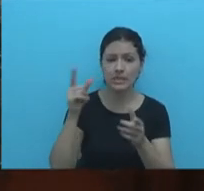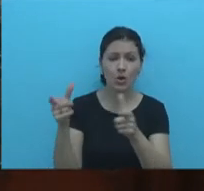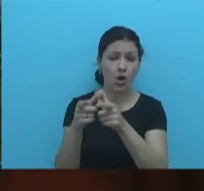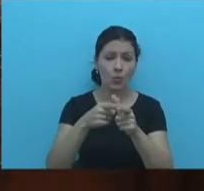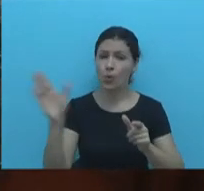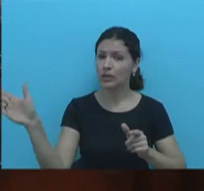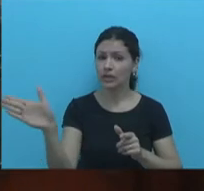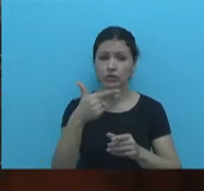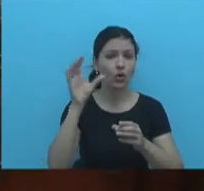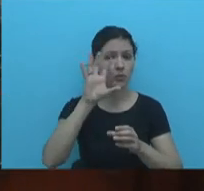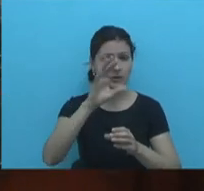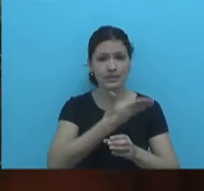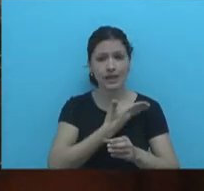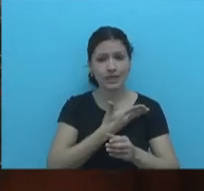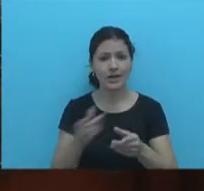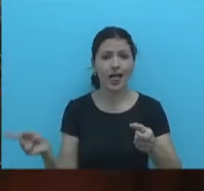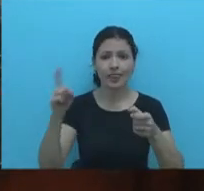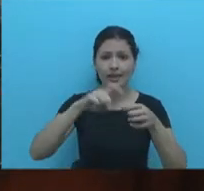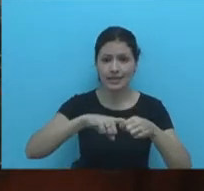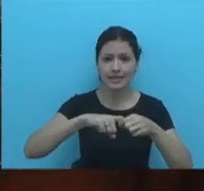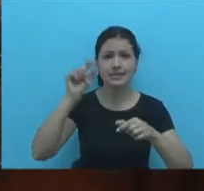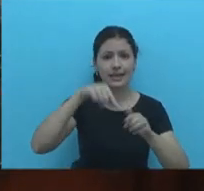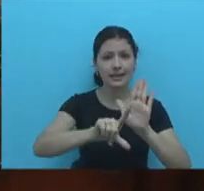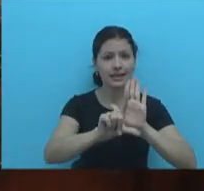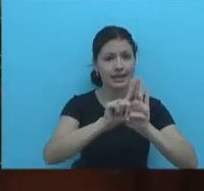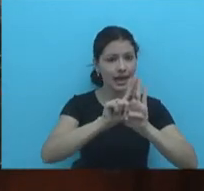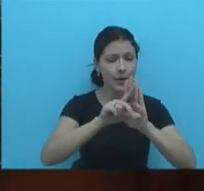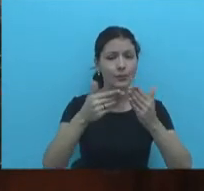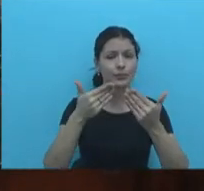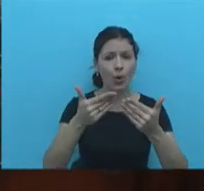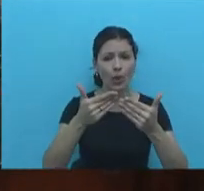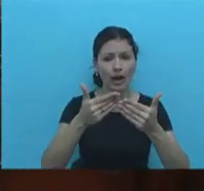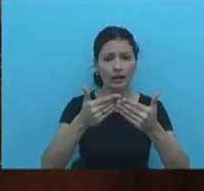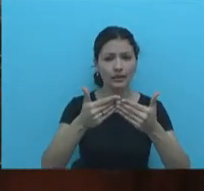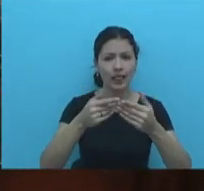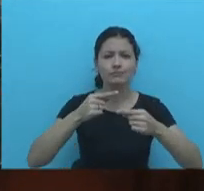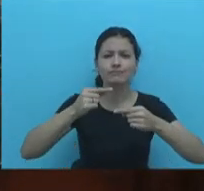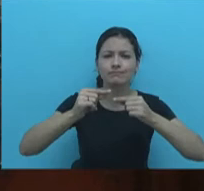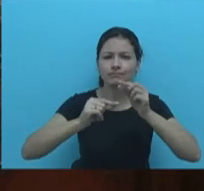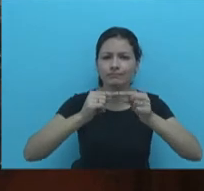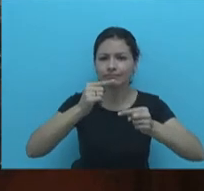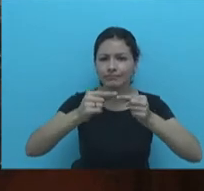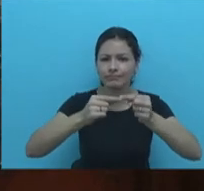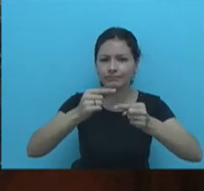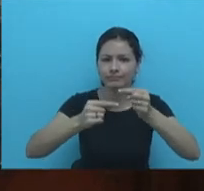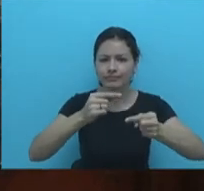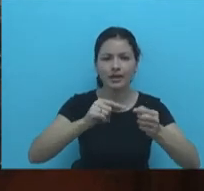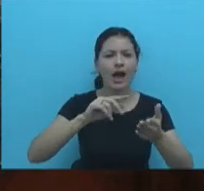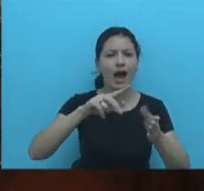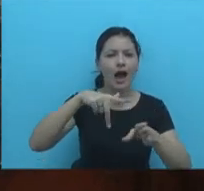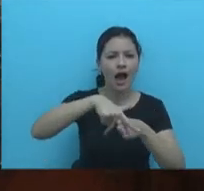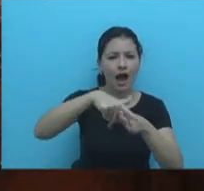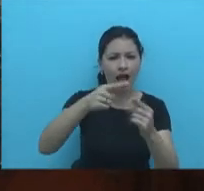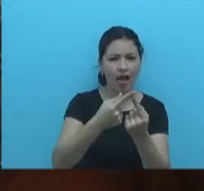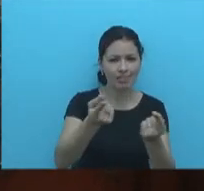de la provincia de Santa Fe a adherirse a la presente ley a los efectos de lograr de manera progresiva la erradicación de la utilización